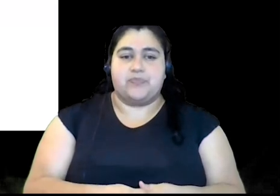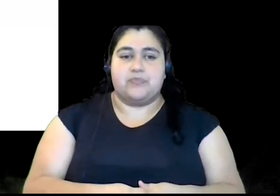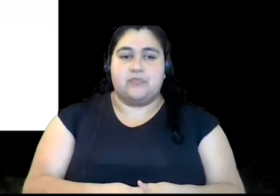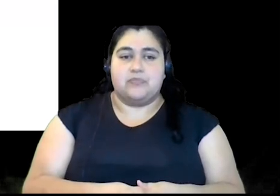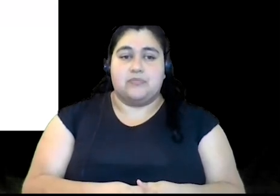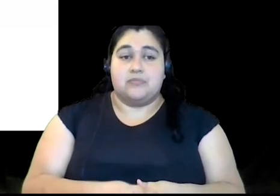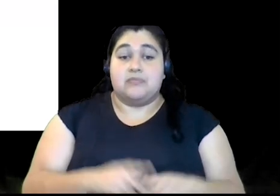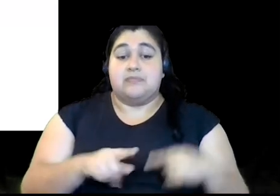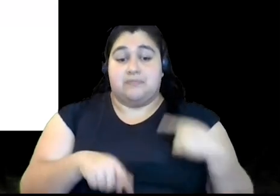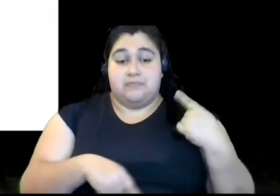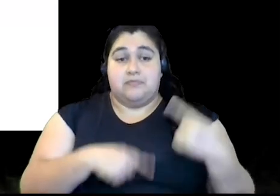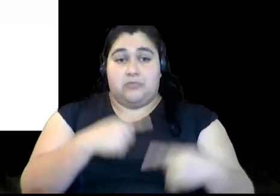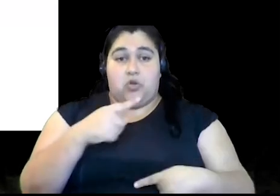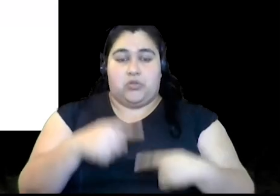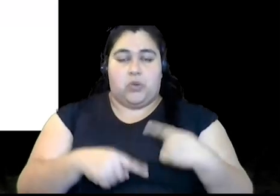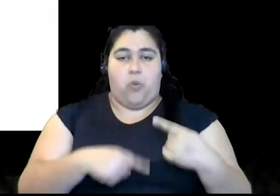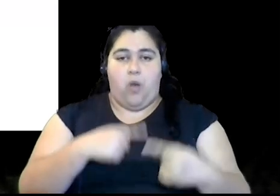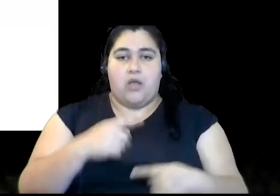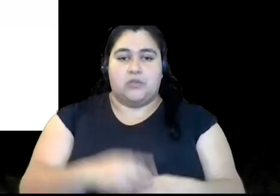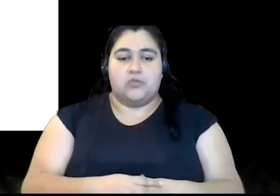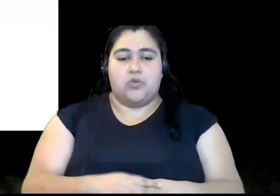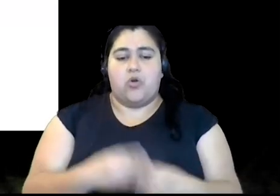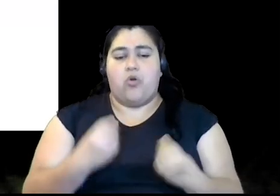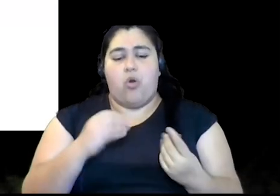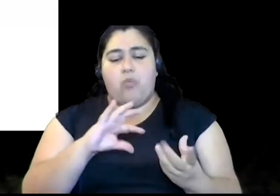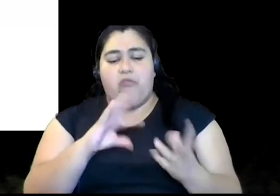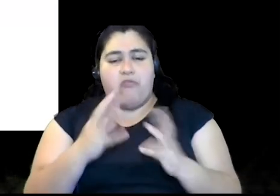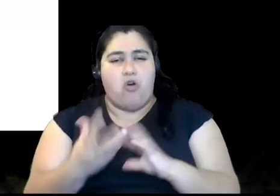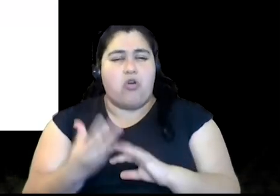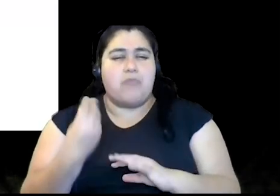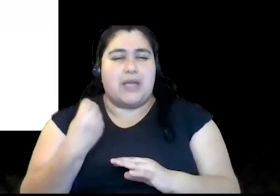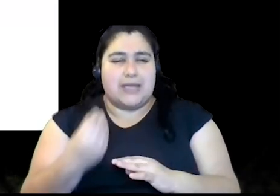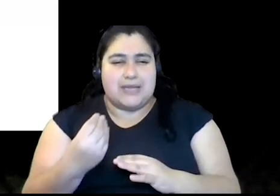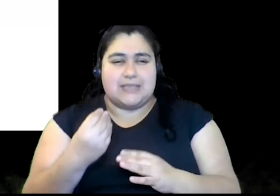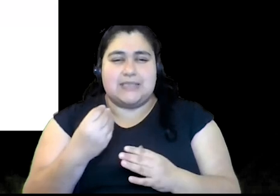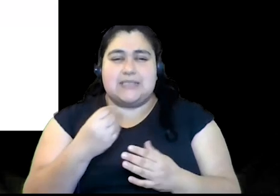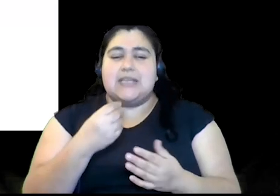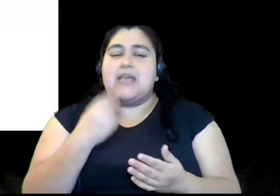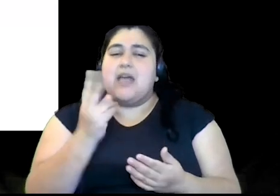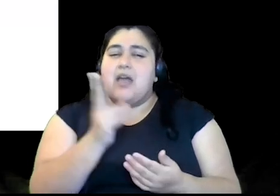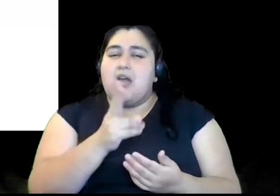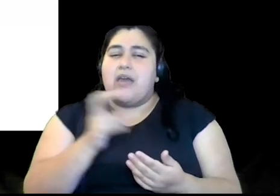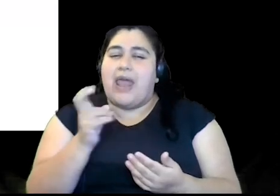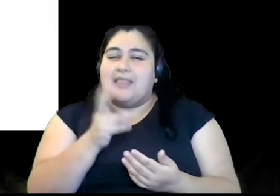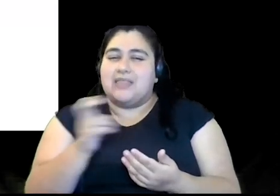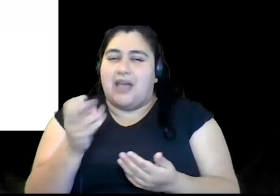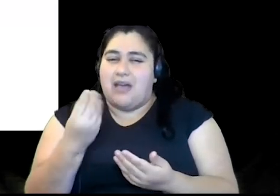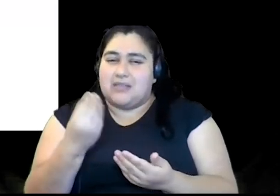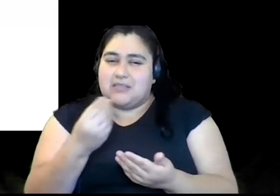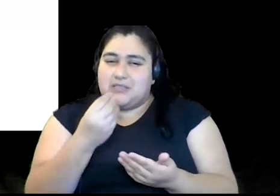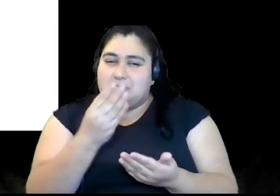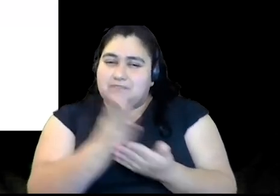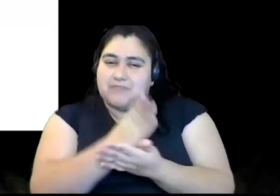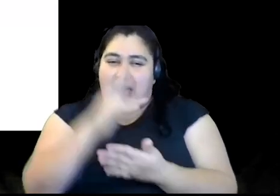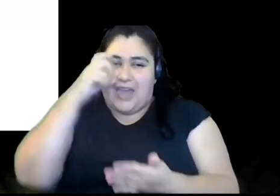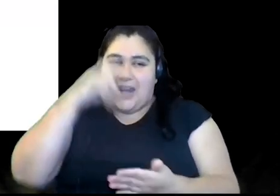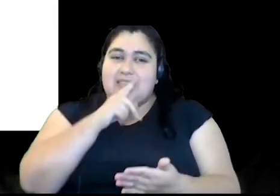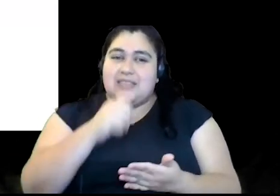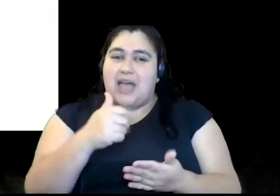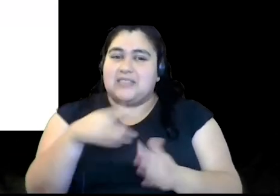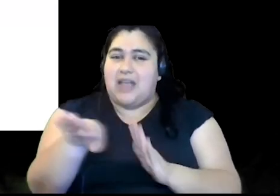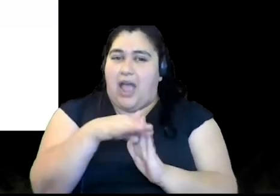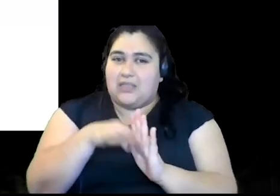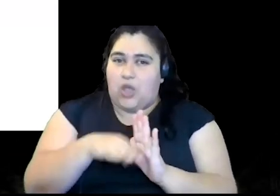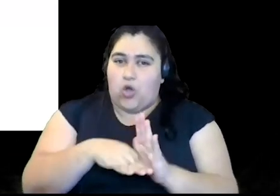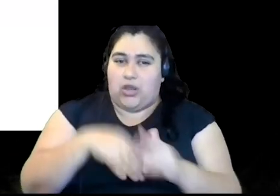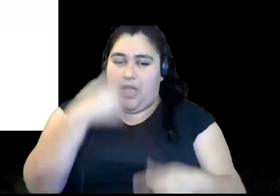Entonces, siguiendo el razonamiento de cómo determino las rentas de cada una de las categorías, y acá tengo el